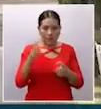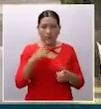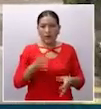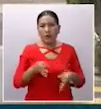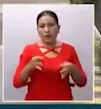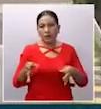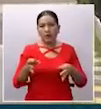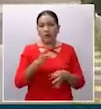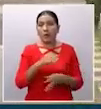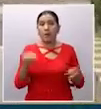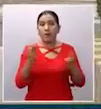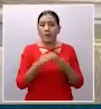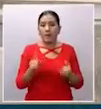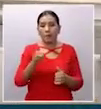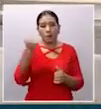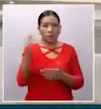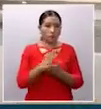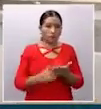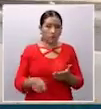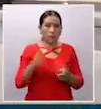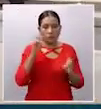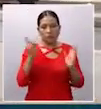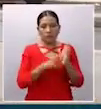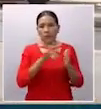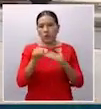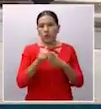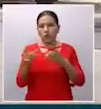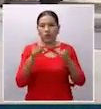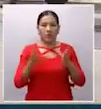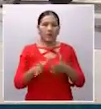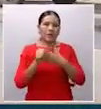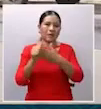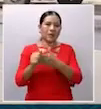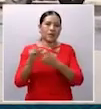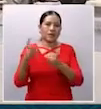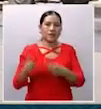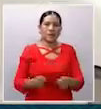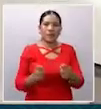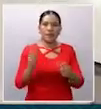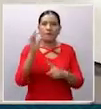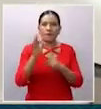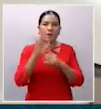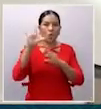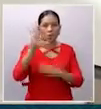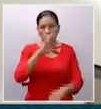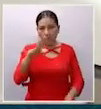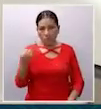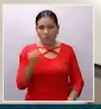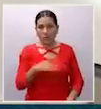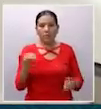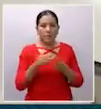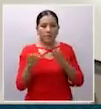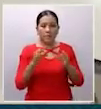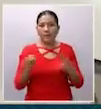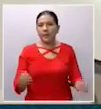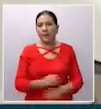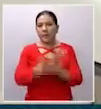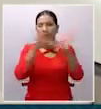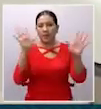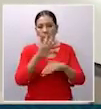especulación. Por otro lado, se prevé una reunión con la dirigencia del Transporte Federado de Cochabamba para aclarar el tema que